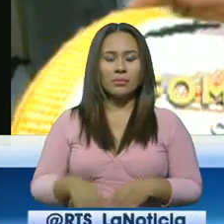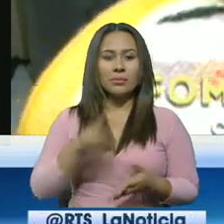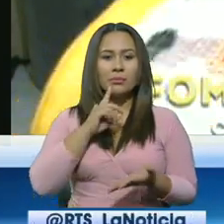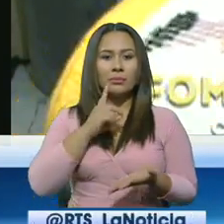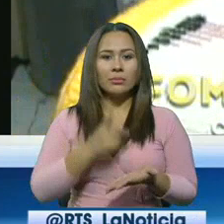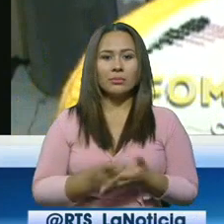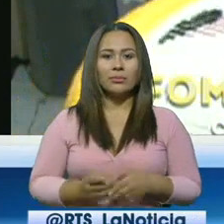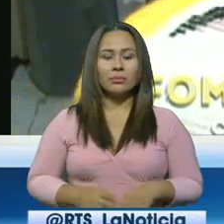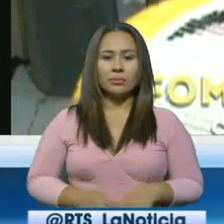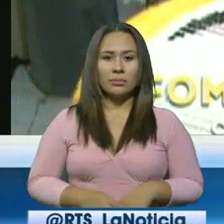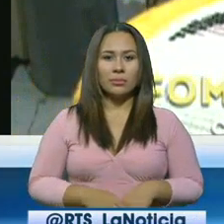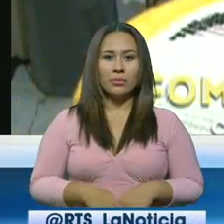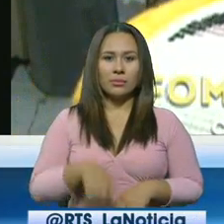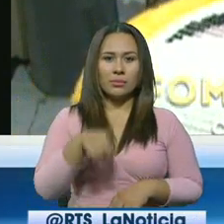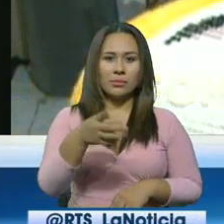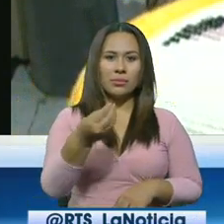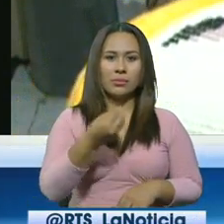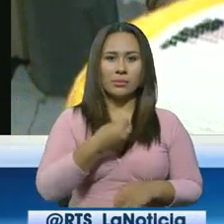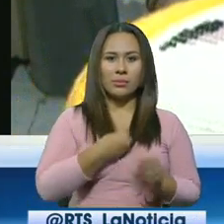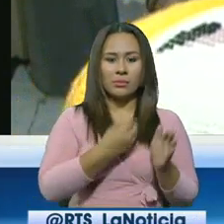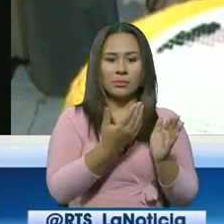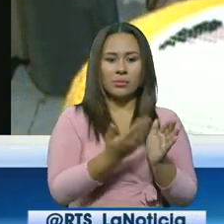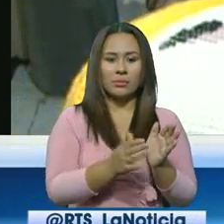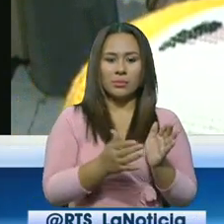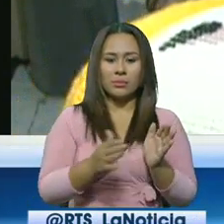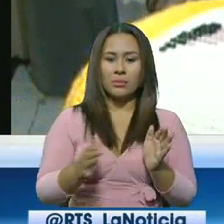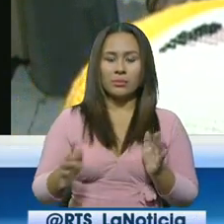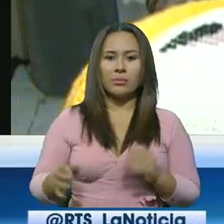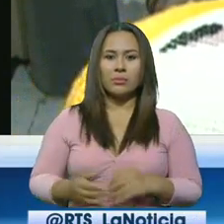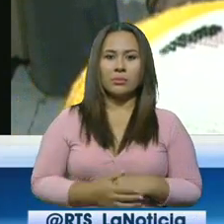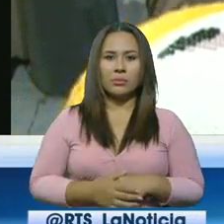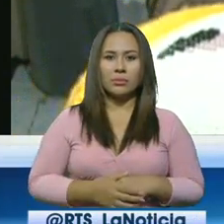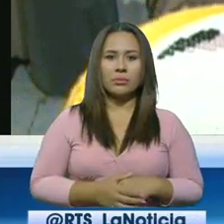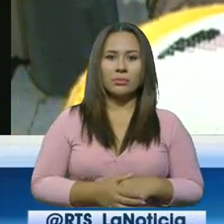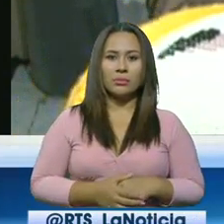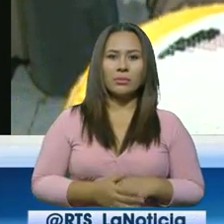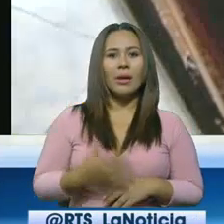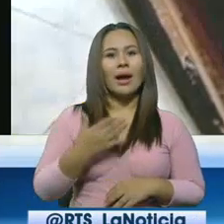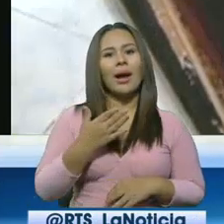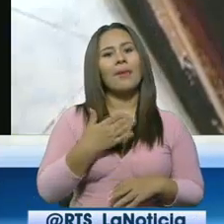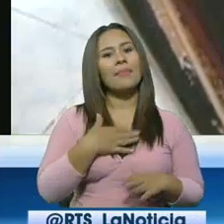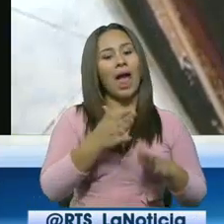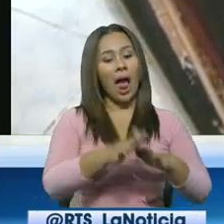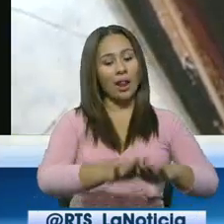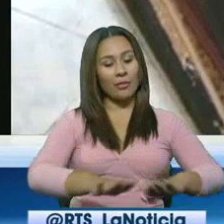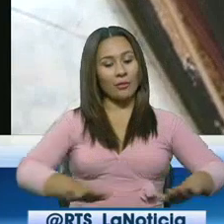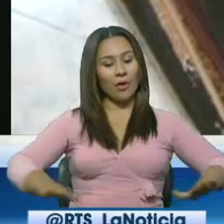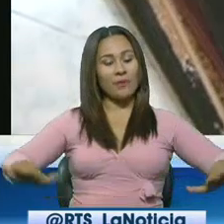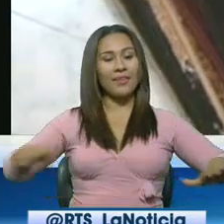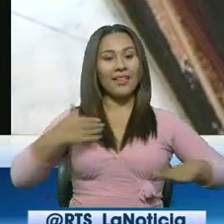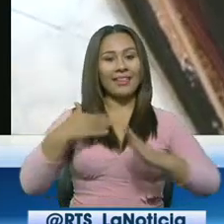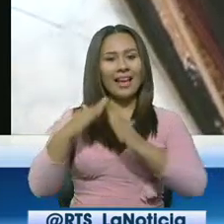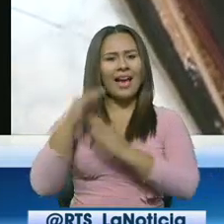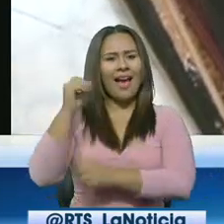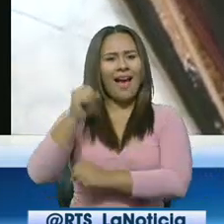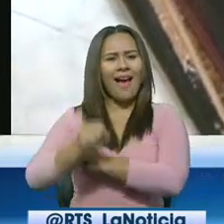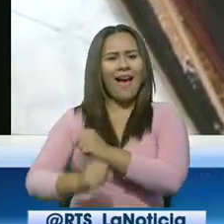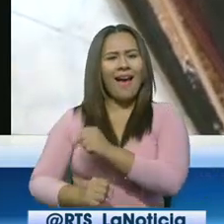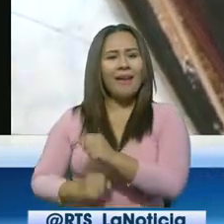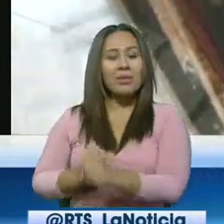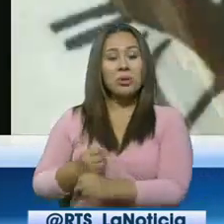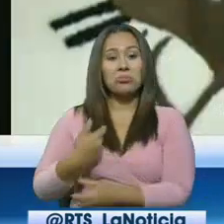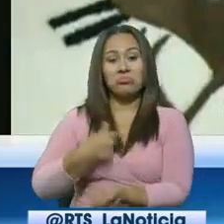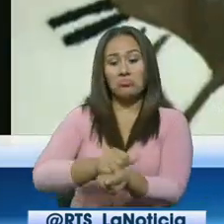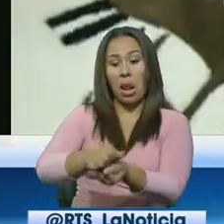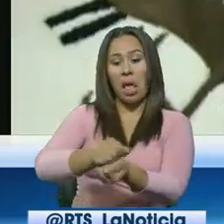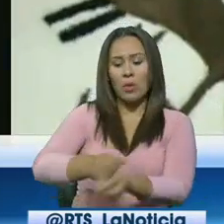específicamente no podría decir, porque yo, por ejemplo, tengo 43 años mis alfombras en la casa. Tienen 5 lavadas y